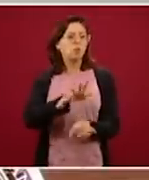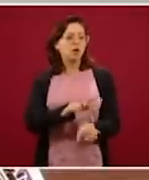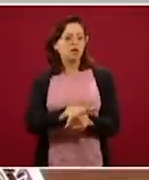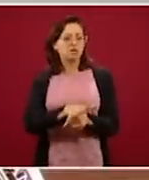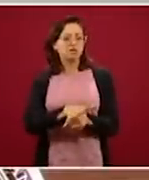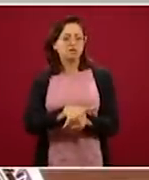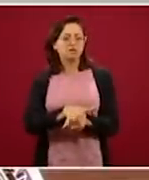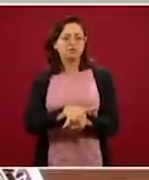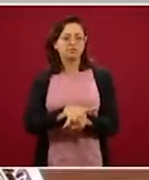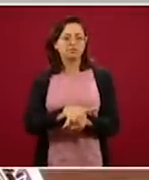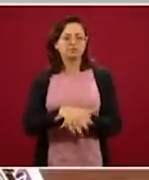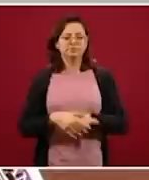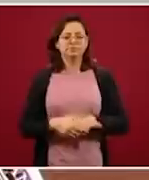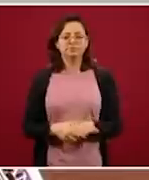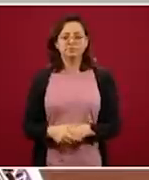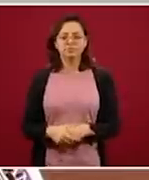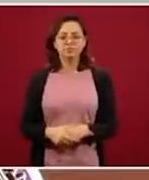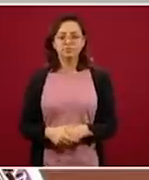¿Qué haría?